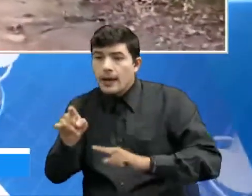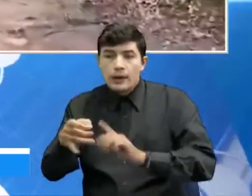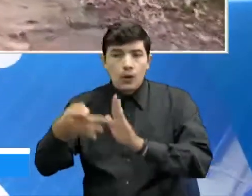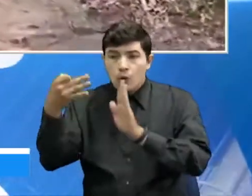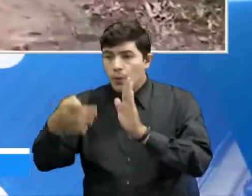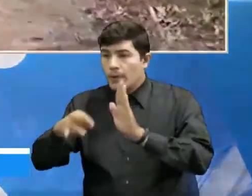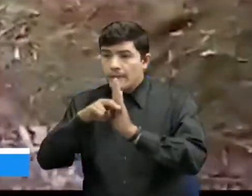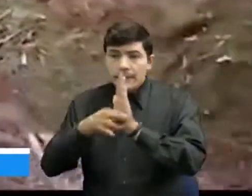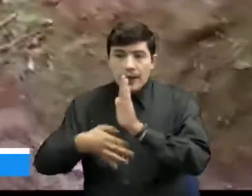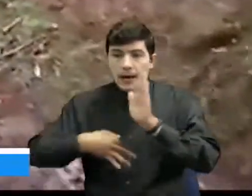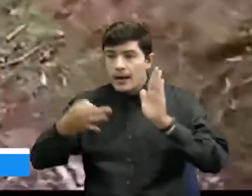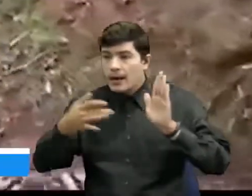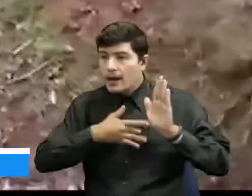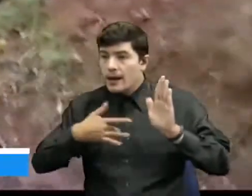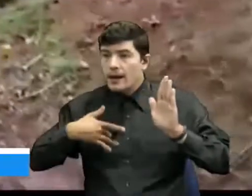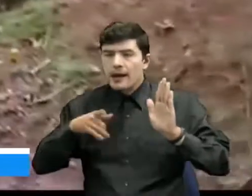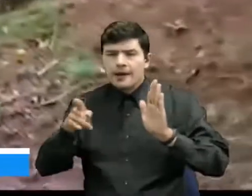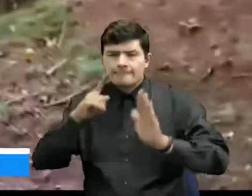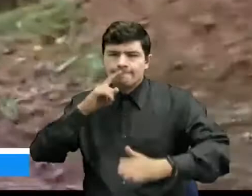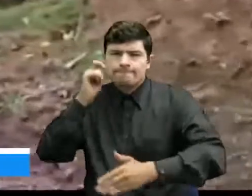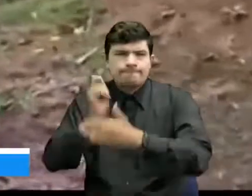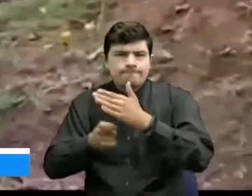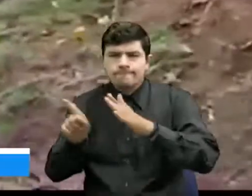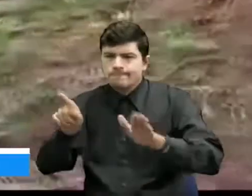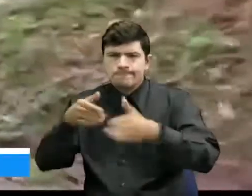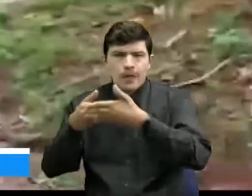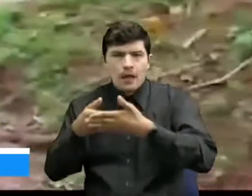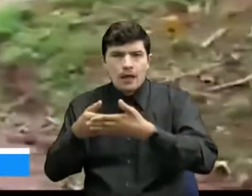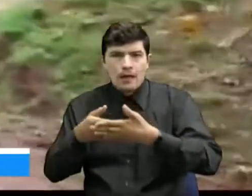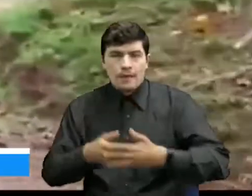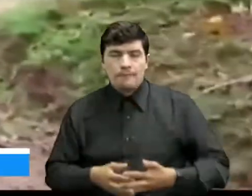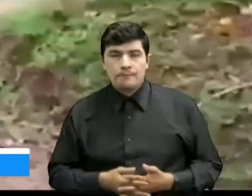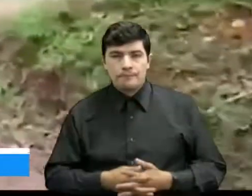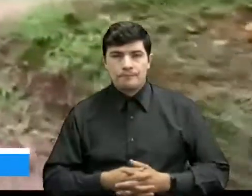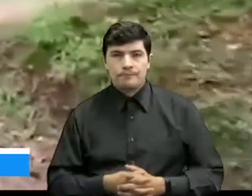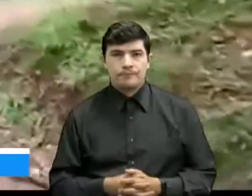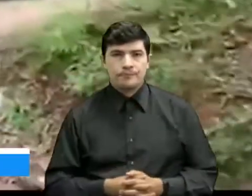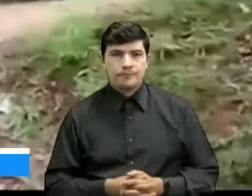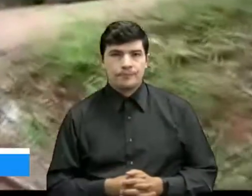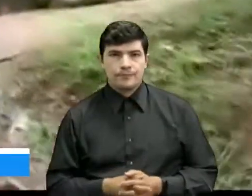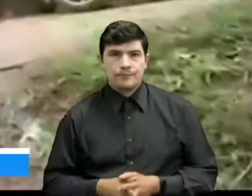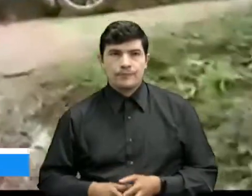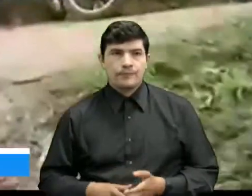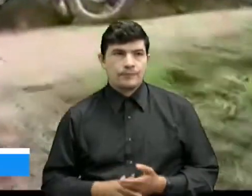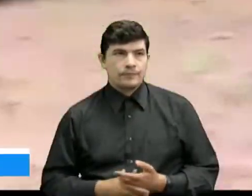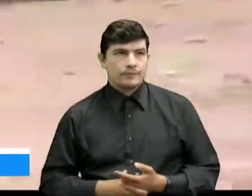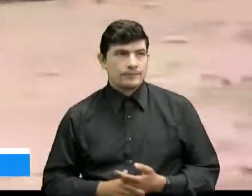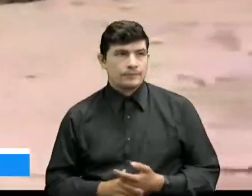por no cumplir los protocolos de bioseguridad.